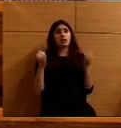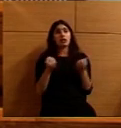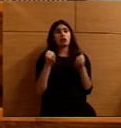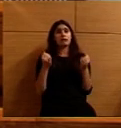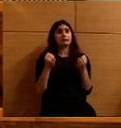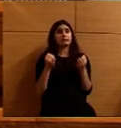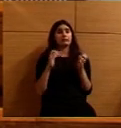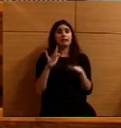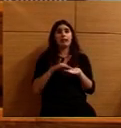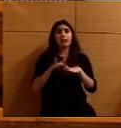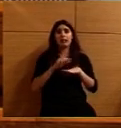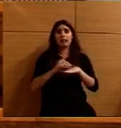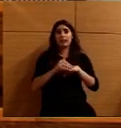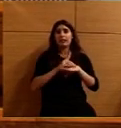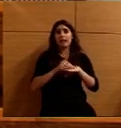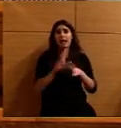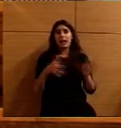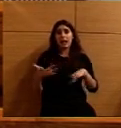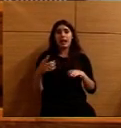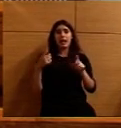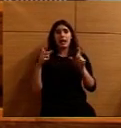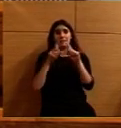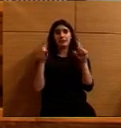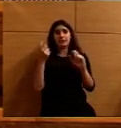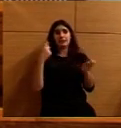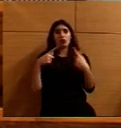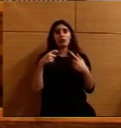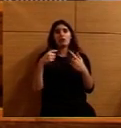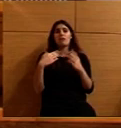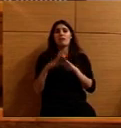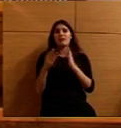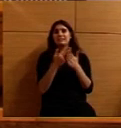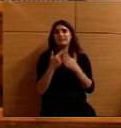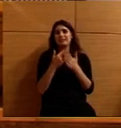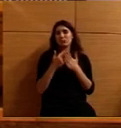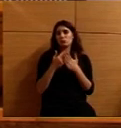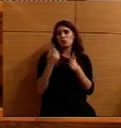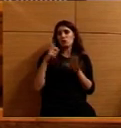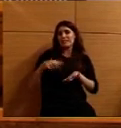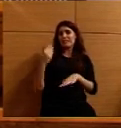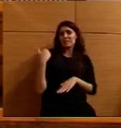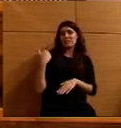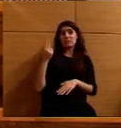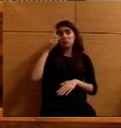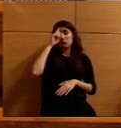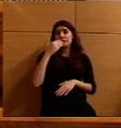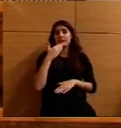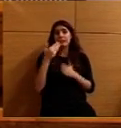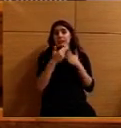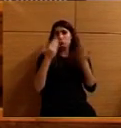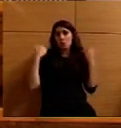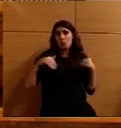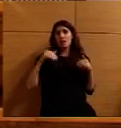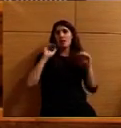de digitalización, empresas y negocio, estaba el programa en estudio, pero hace 6 meses, no sé si han realizado ya el estudio de